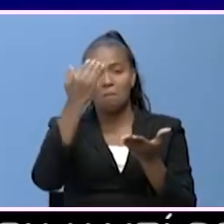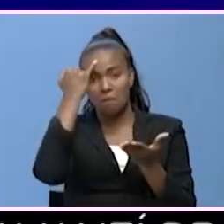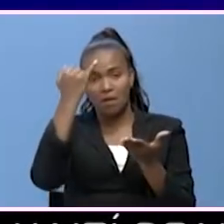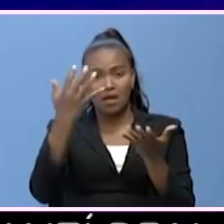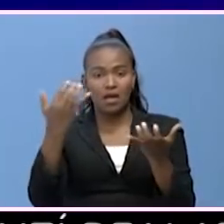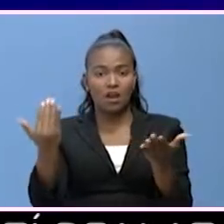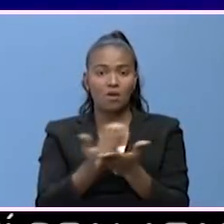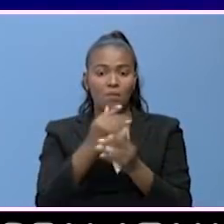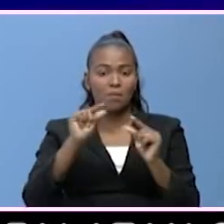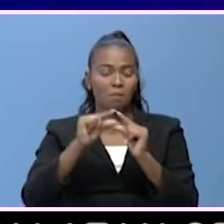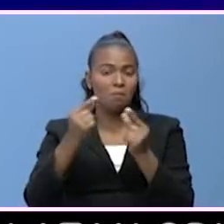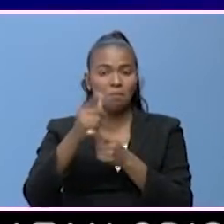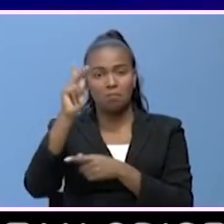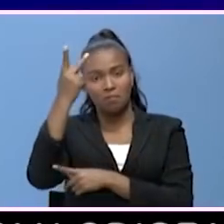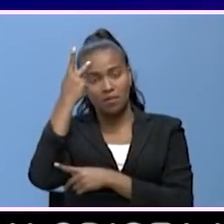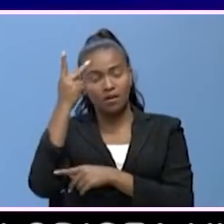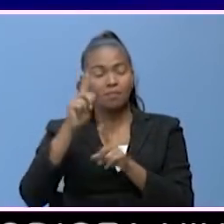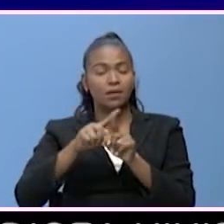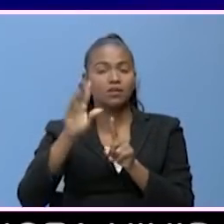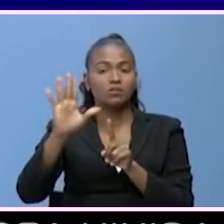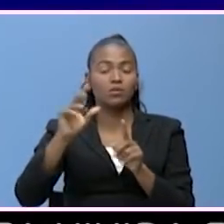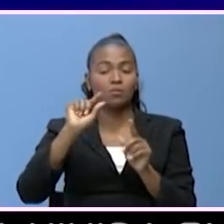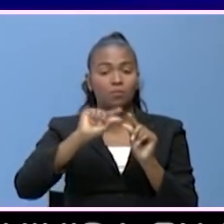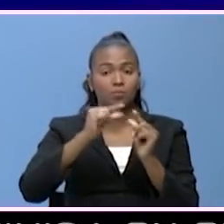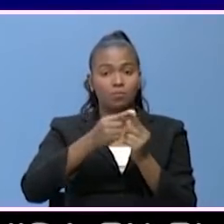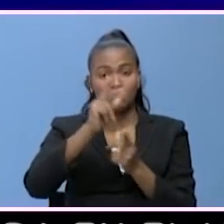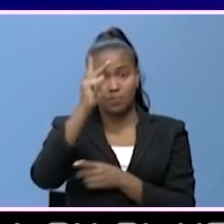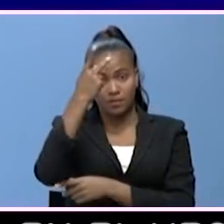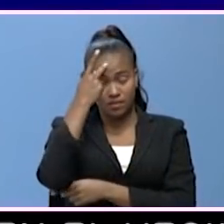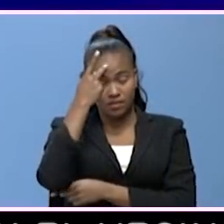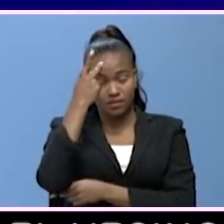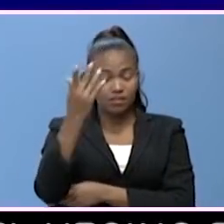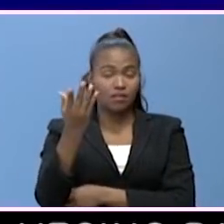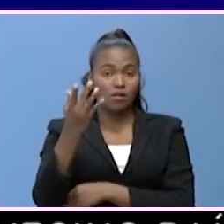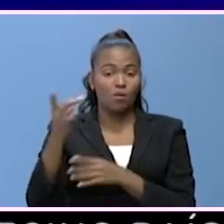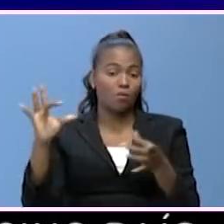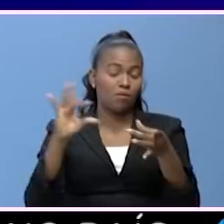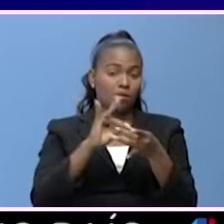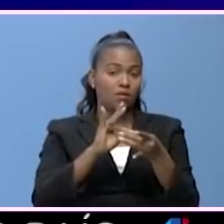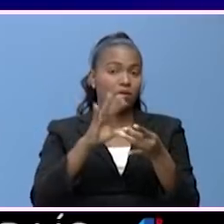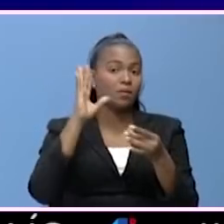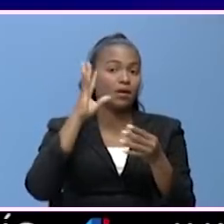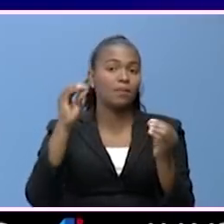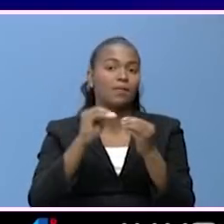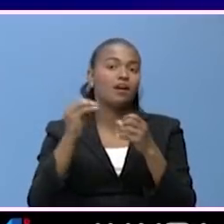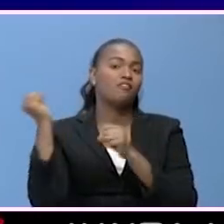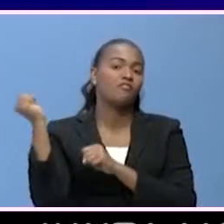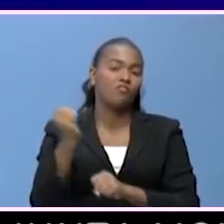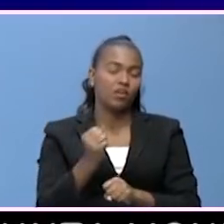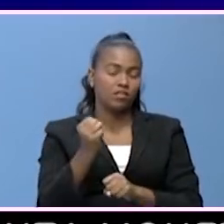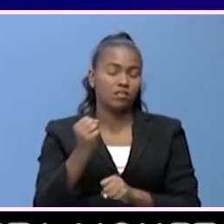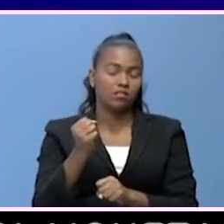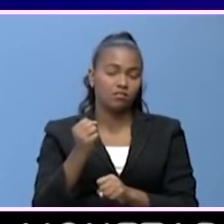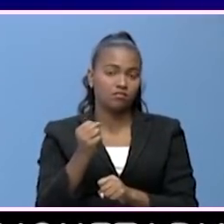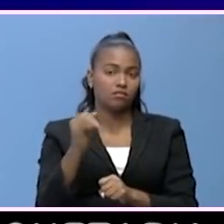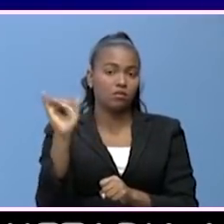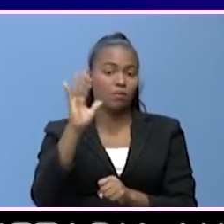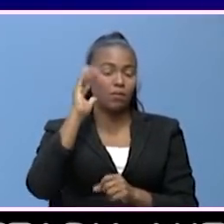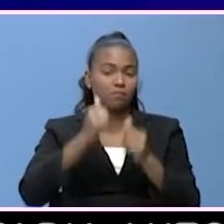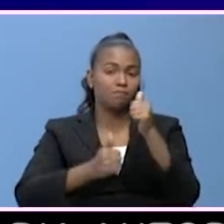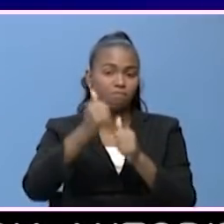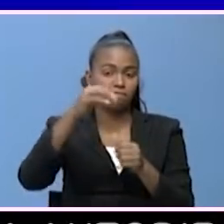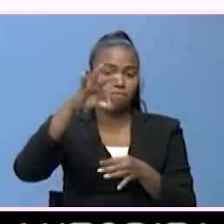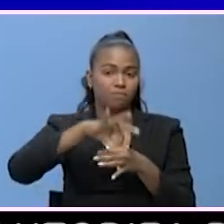un nuevo partido, sino que el Partido Republicano Unido será más fuerte que nunca y ganará